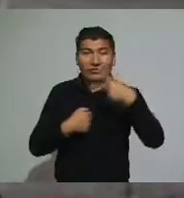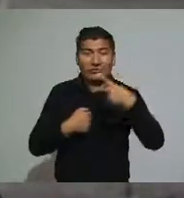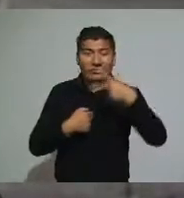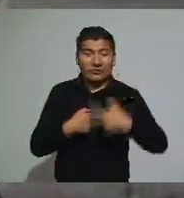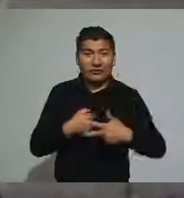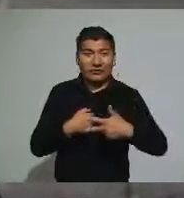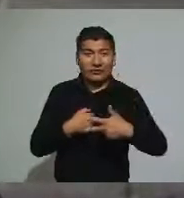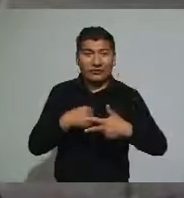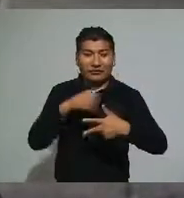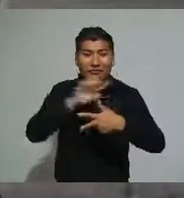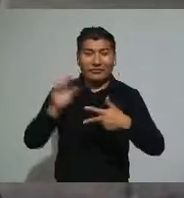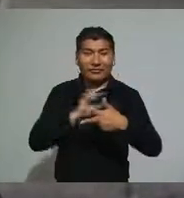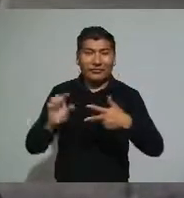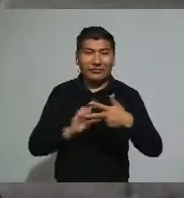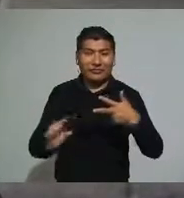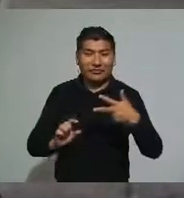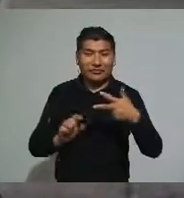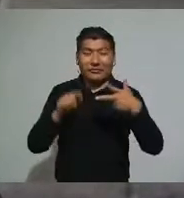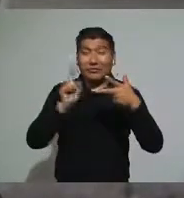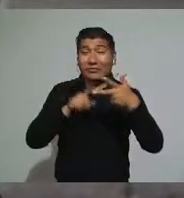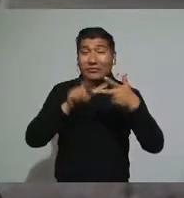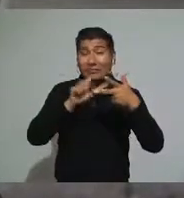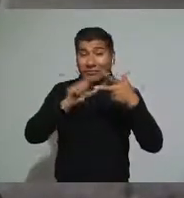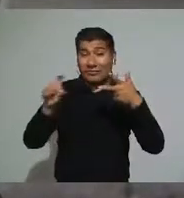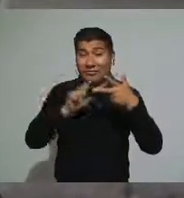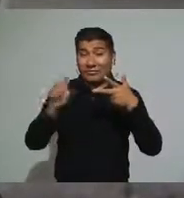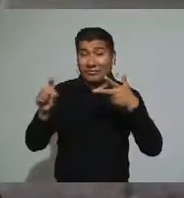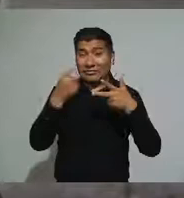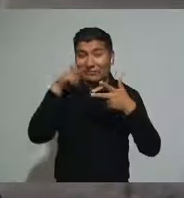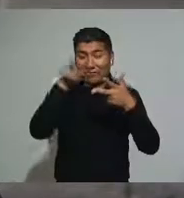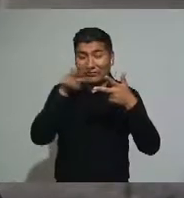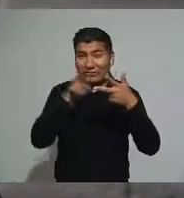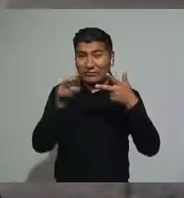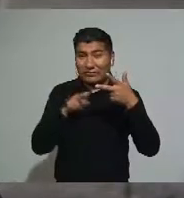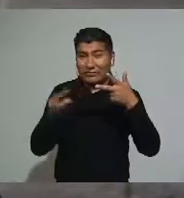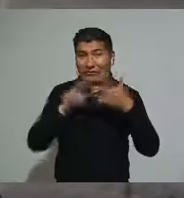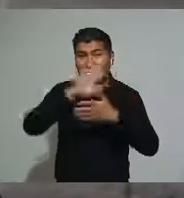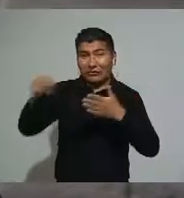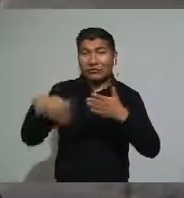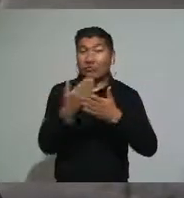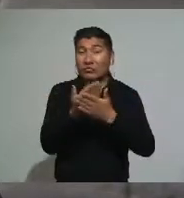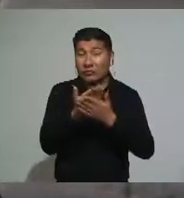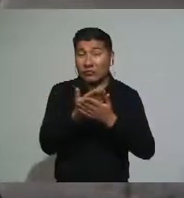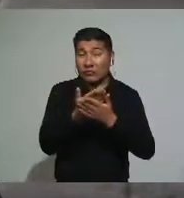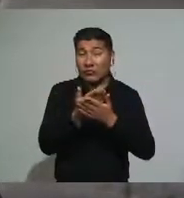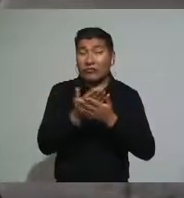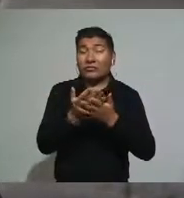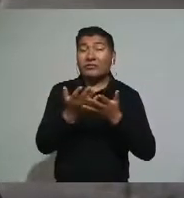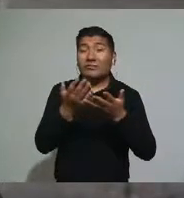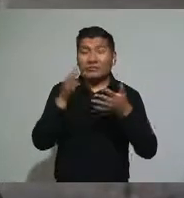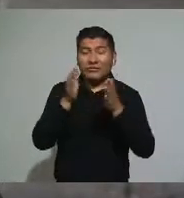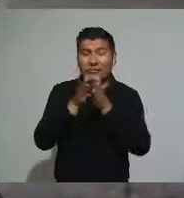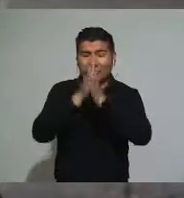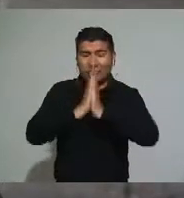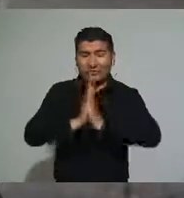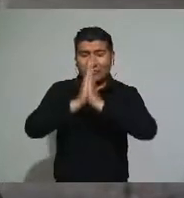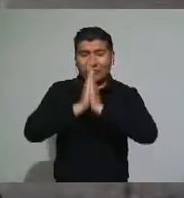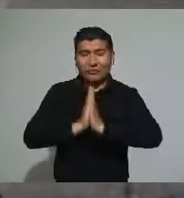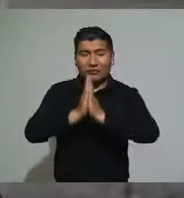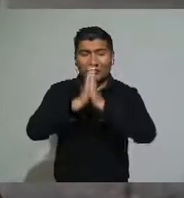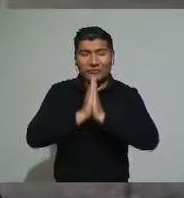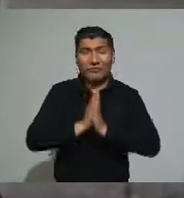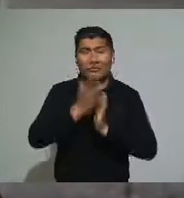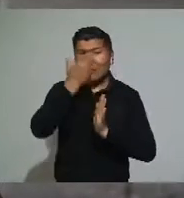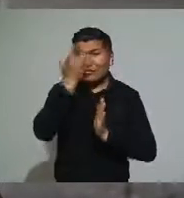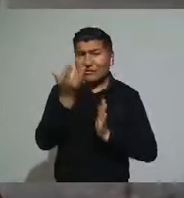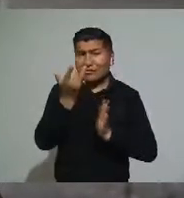1, 2, 3 estrofas. Vayamos a la tercera estrofa y todos vamos a orar. ¿Por